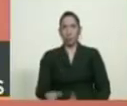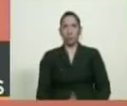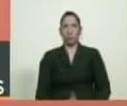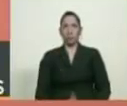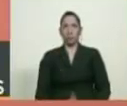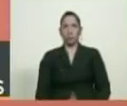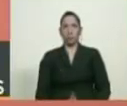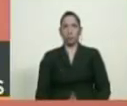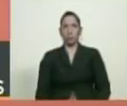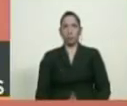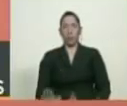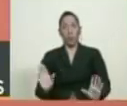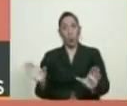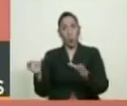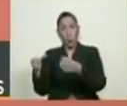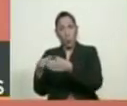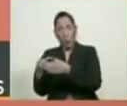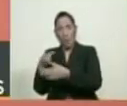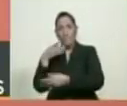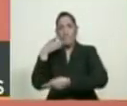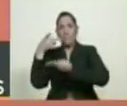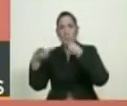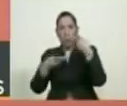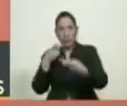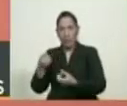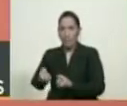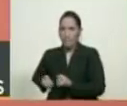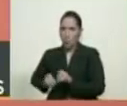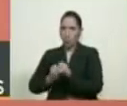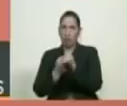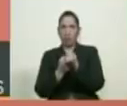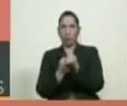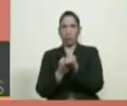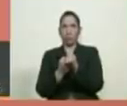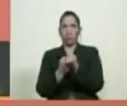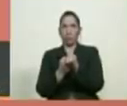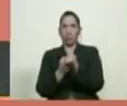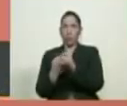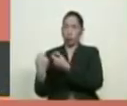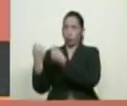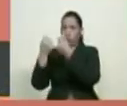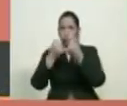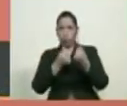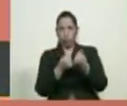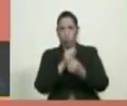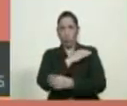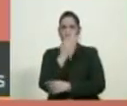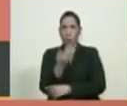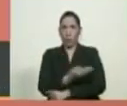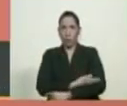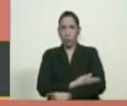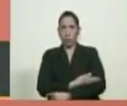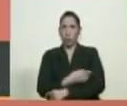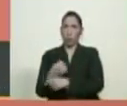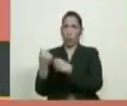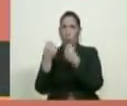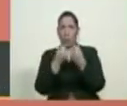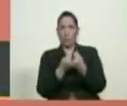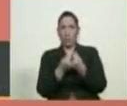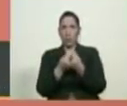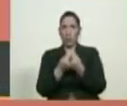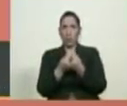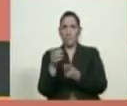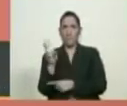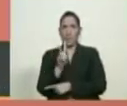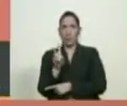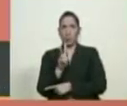en momentos en que sectores de la política, apoyados por sectores económicos poderosos en Venezuela, se han lanzado a la aventura de la violencia,